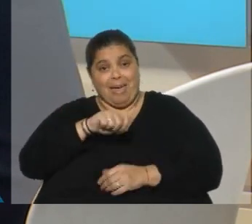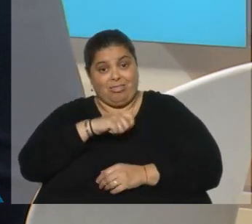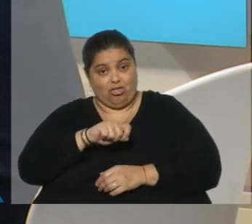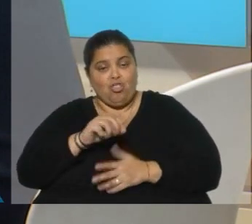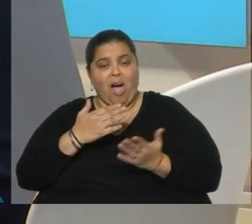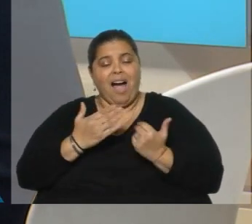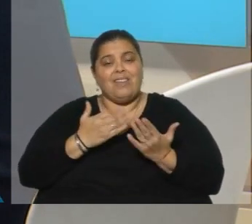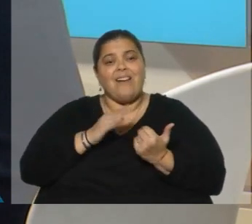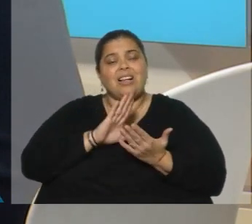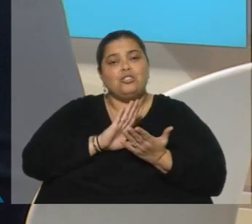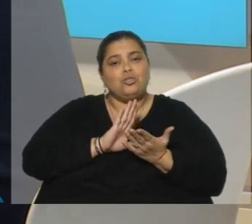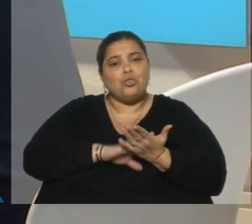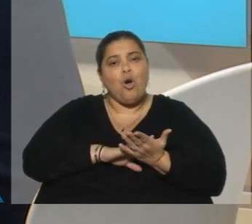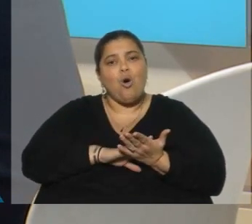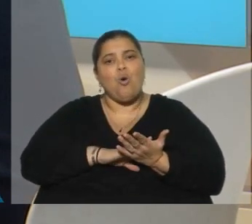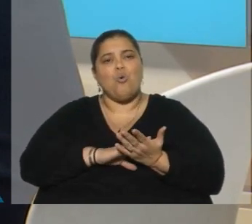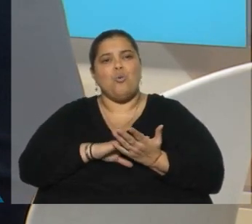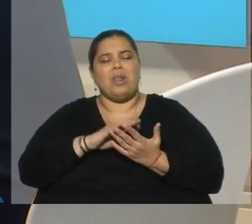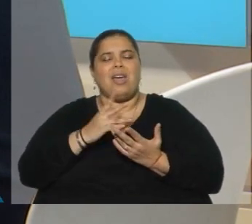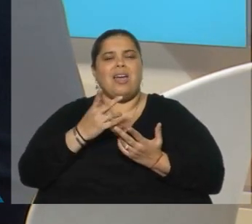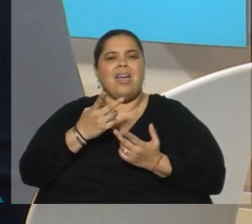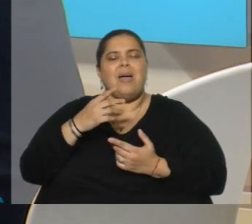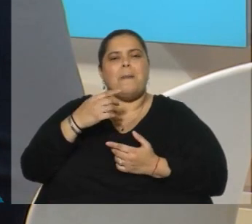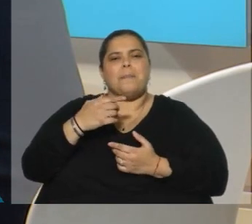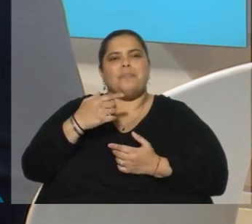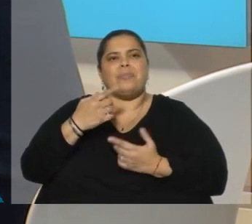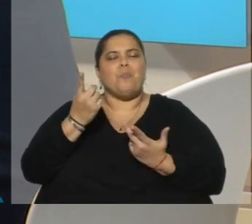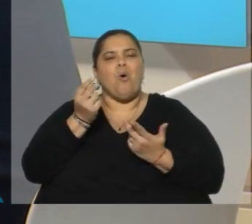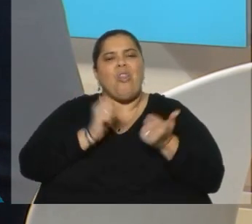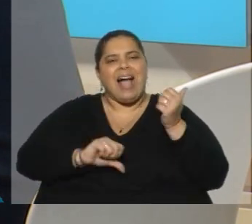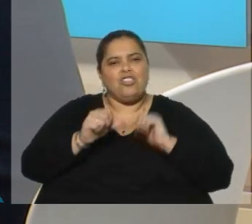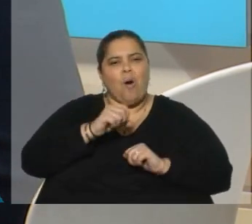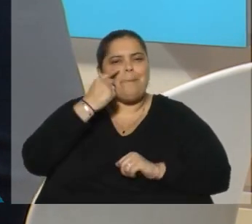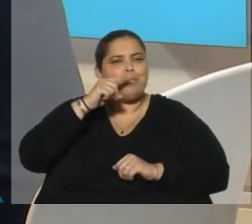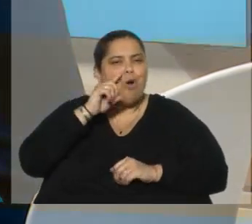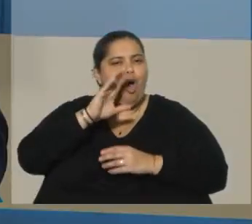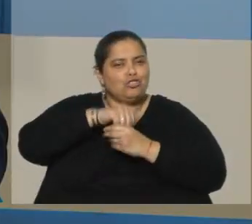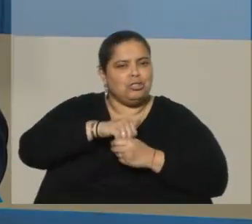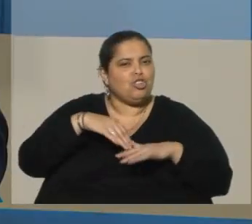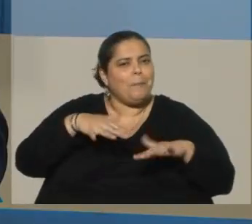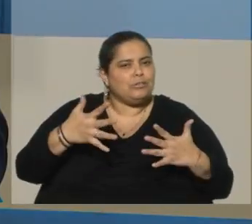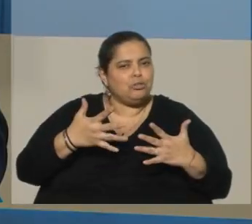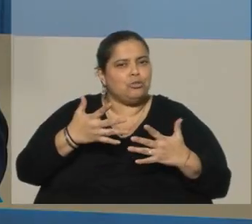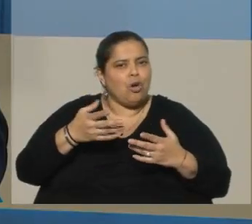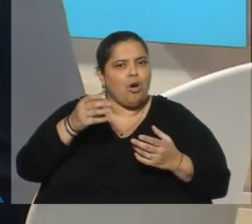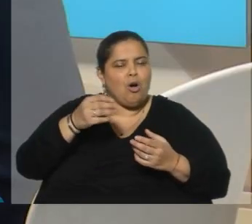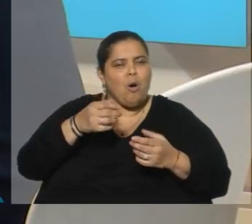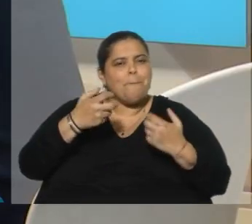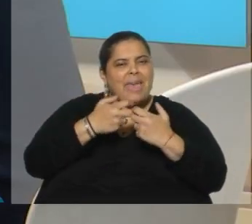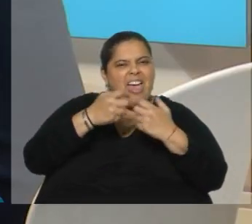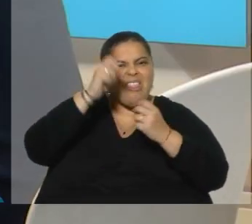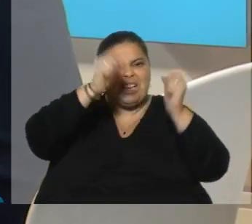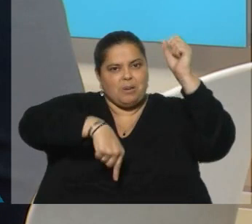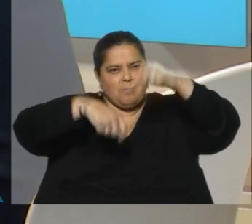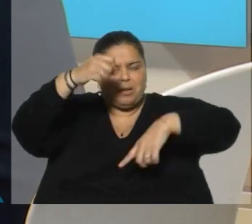de sabotaje y el comunicado de ANCAP habló de daño intencional. Sí. O sea, alguien metió unas piedras a propósito allí